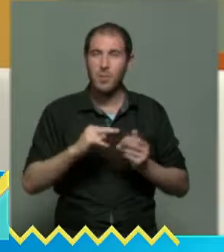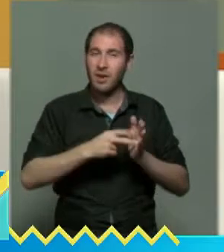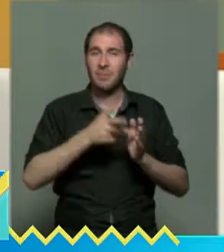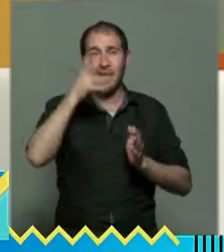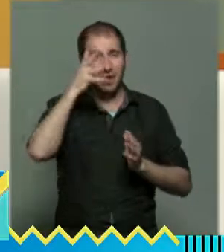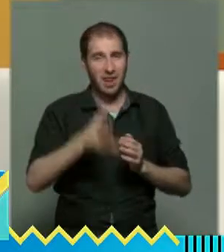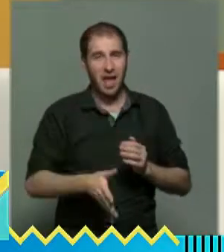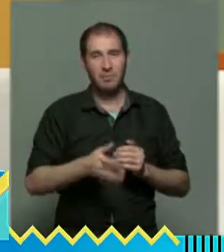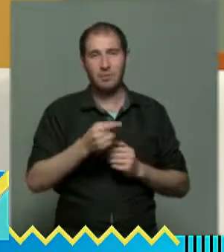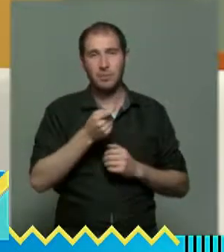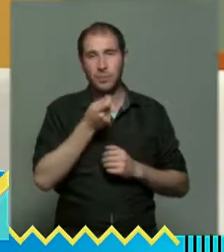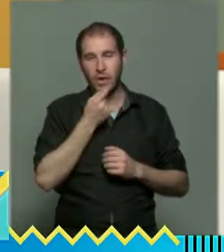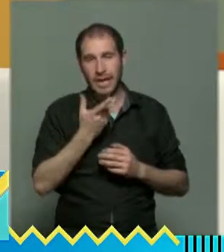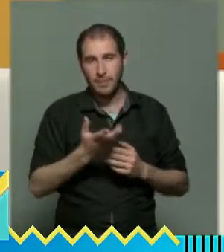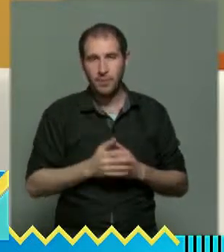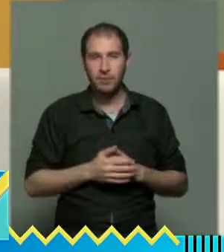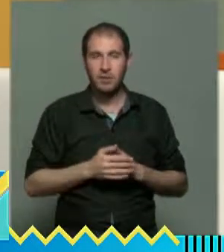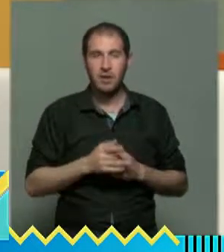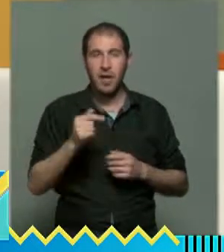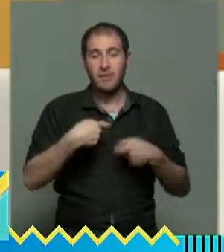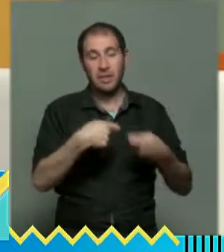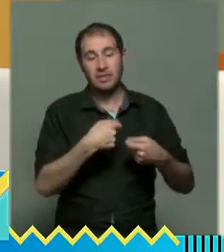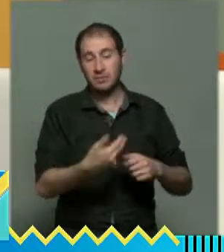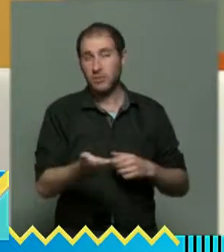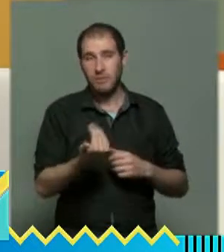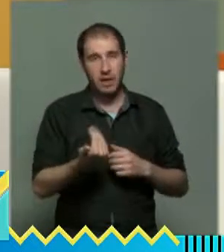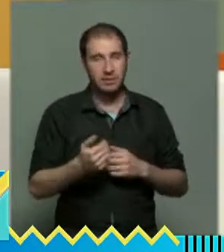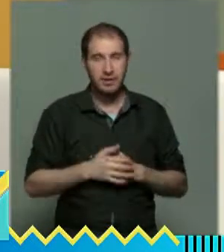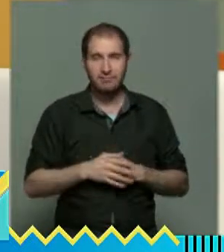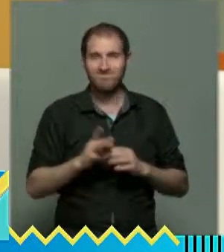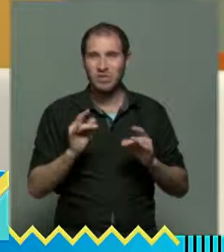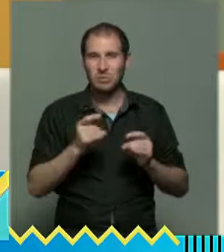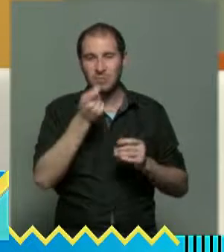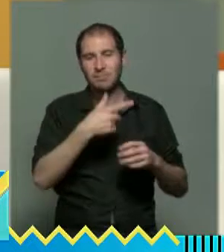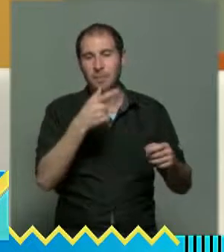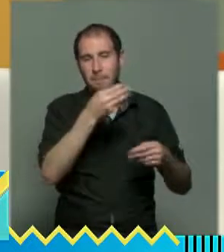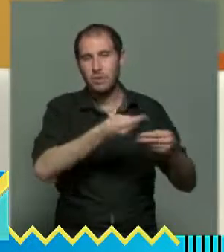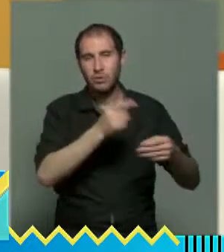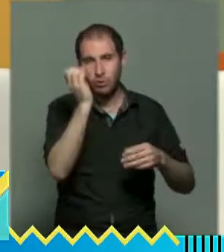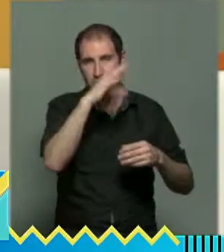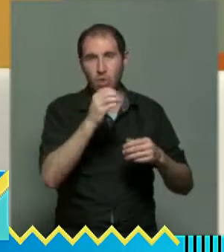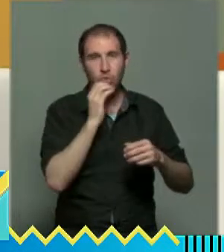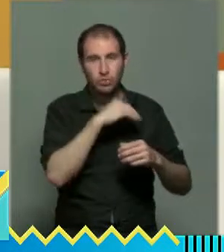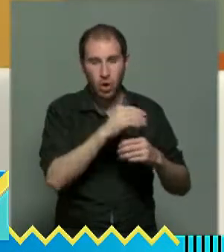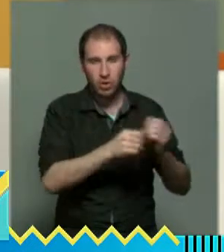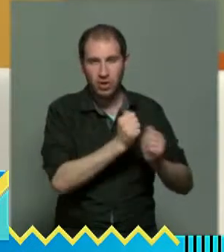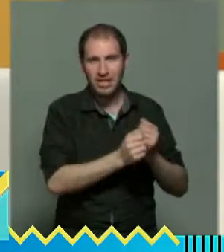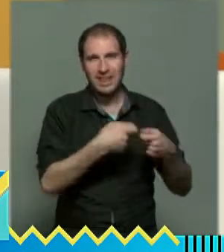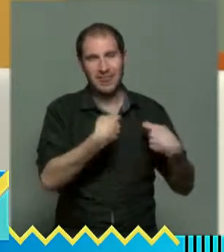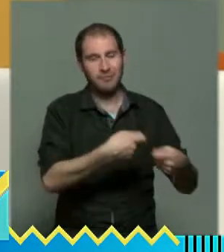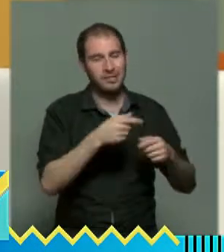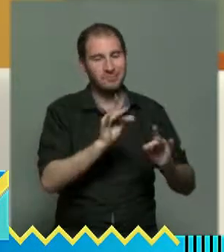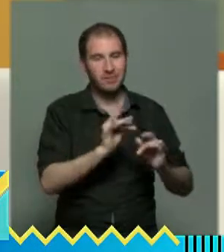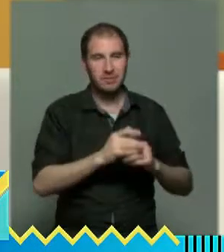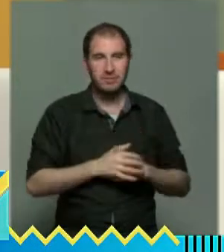graves, por ejemplo, una falta de financiamiento. Es muy difícil que un pequeño productor llegue a financiarse,